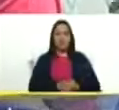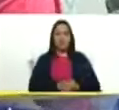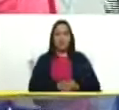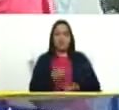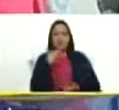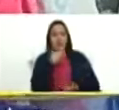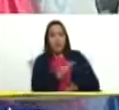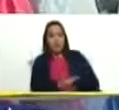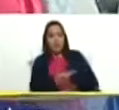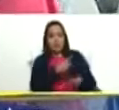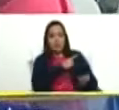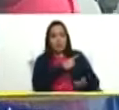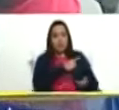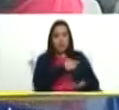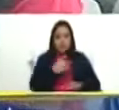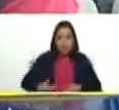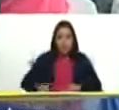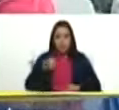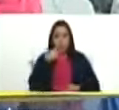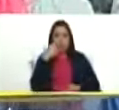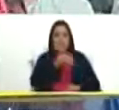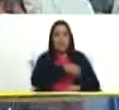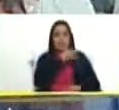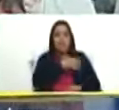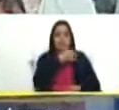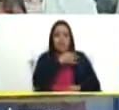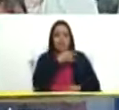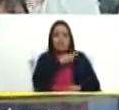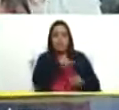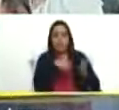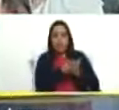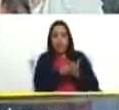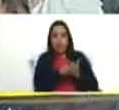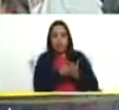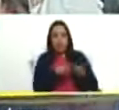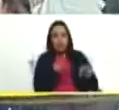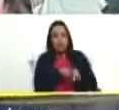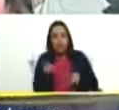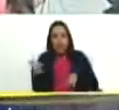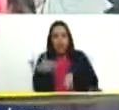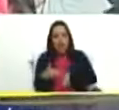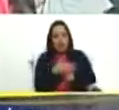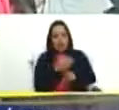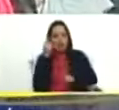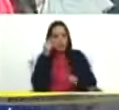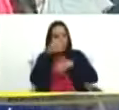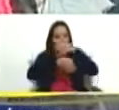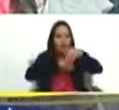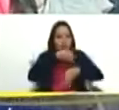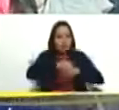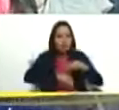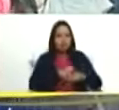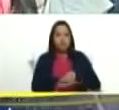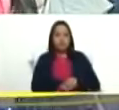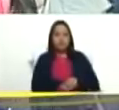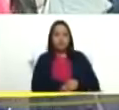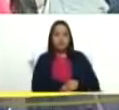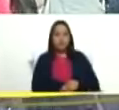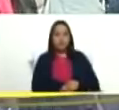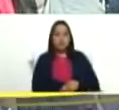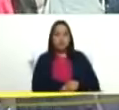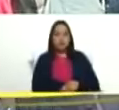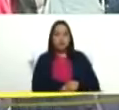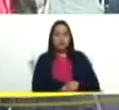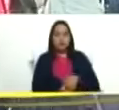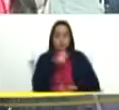mi presidente. Buenas tardes a todos. Como decía la compañera, más que tener